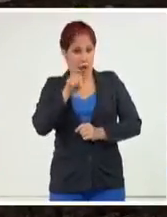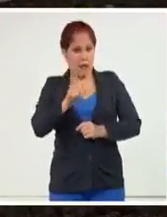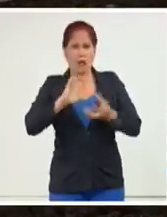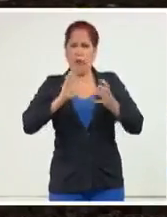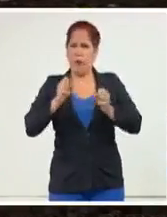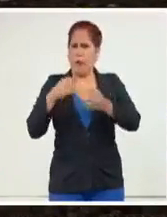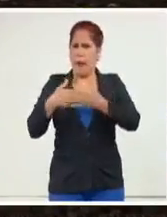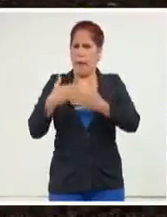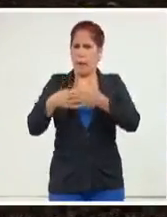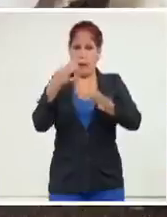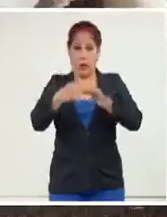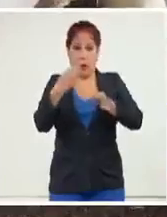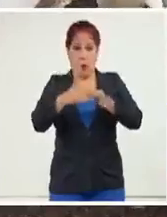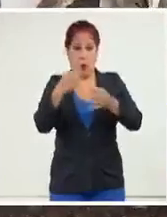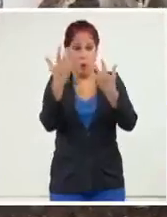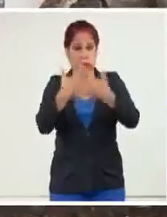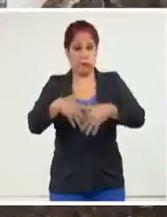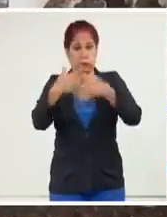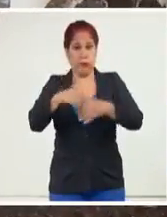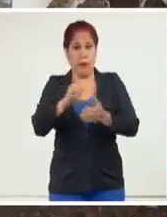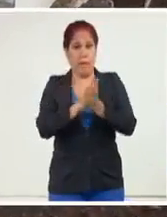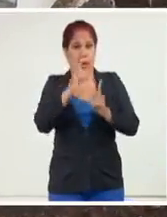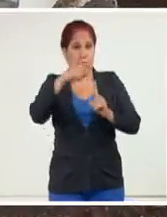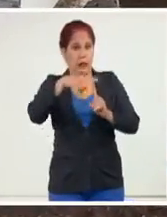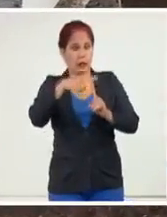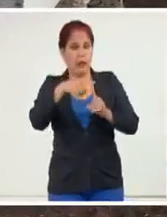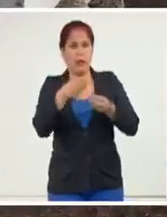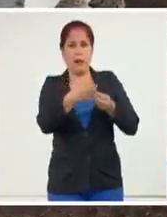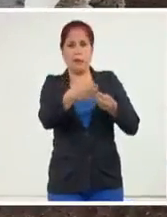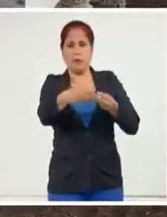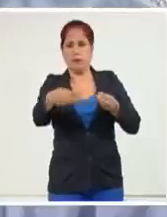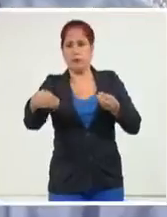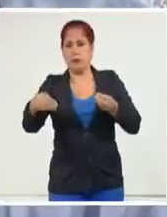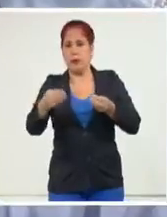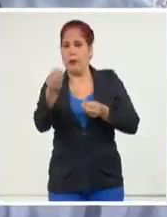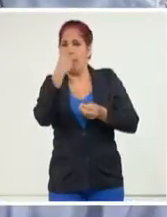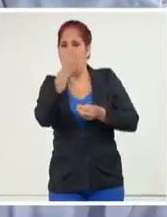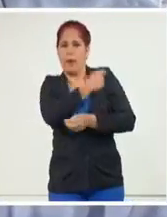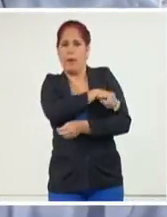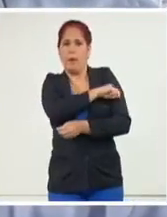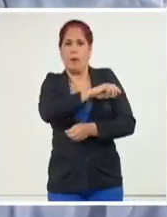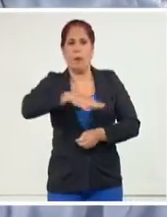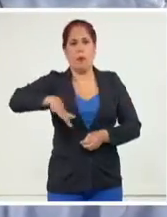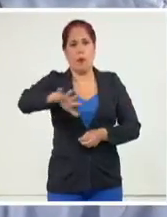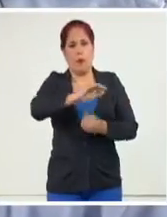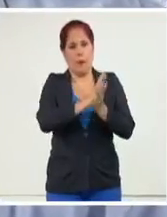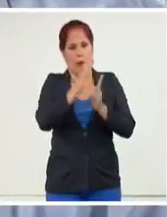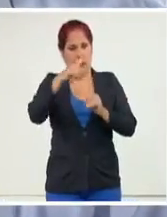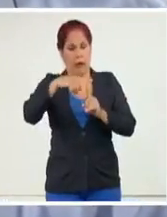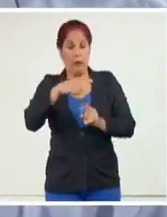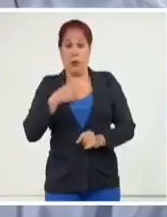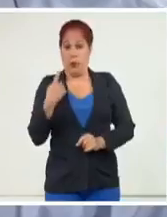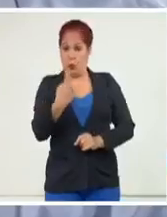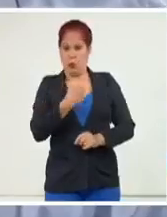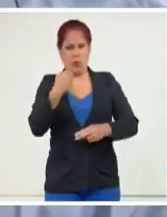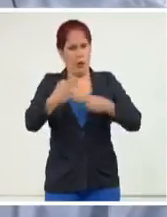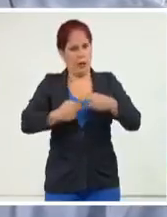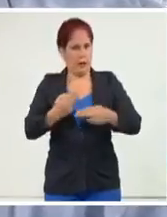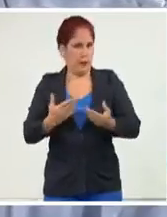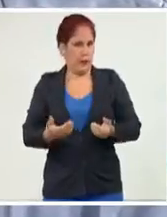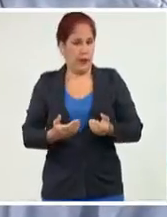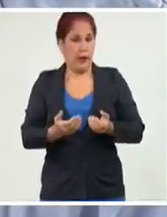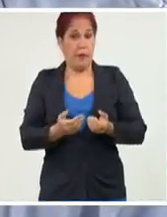empresa avícola de Matanzas para contribuir al autoabastecimiento territorial. El destino final de nosotros es la